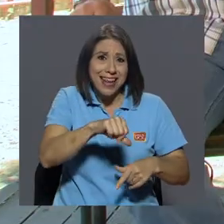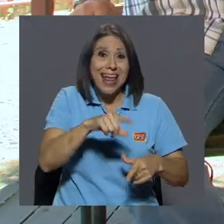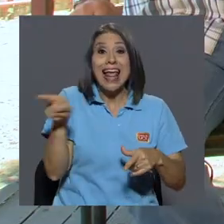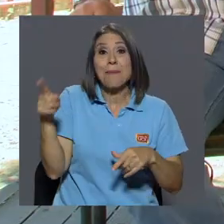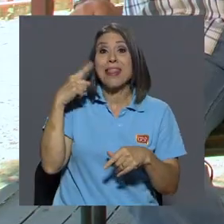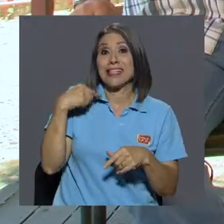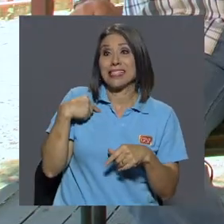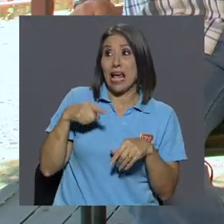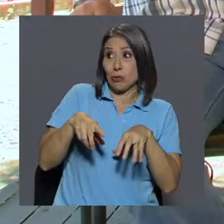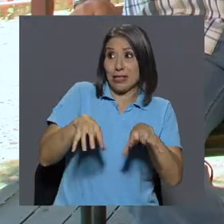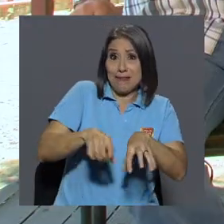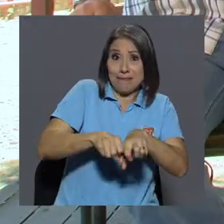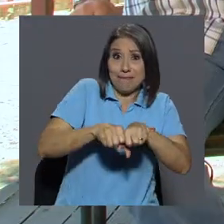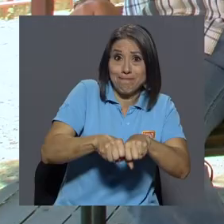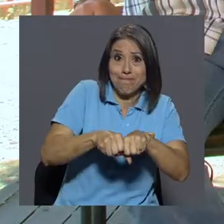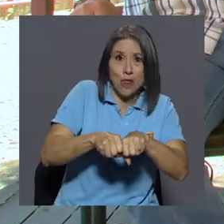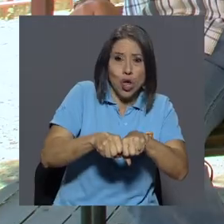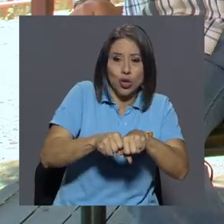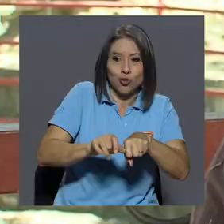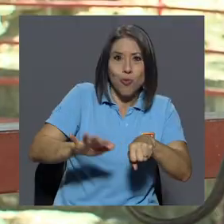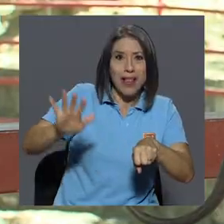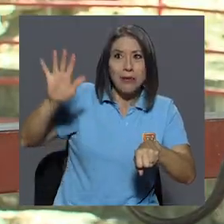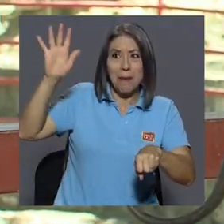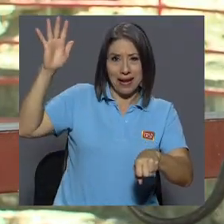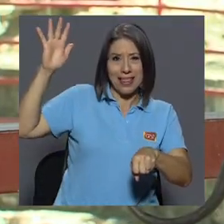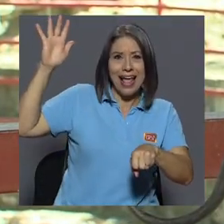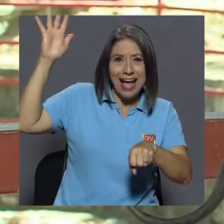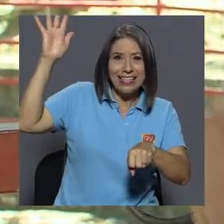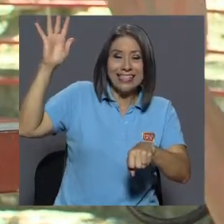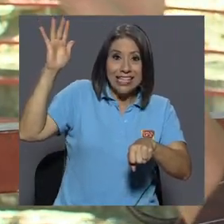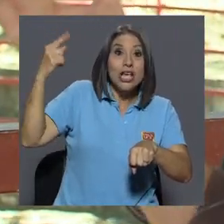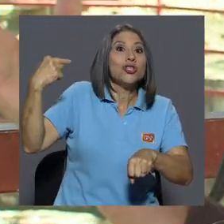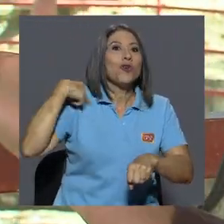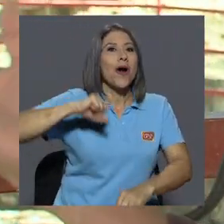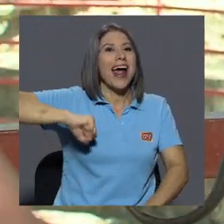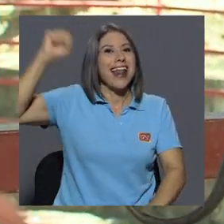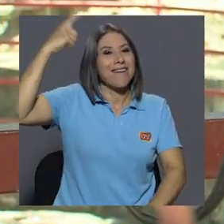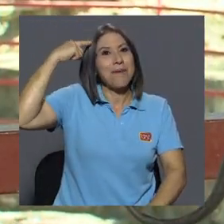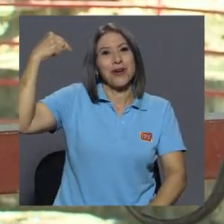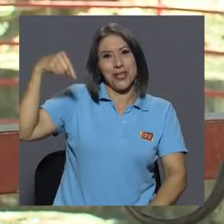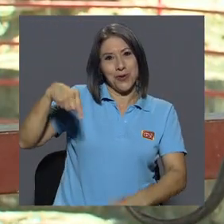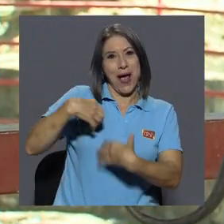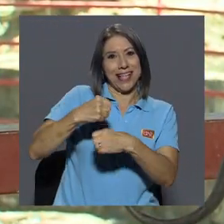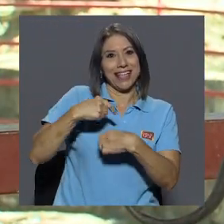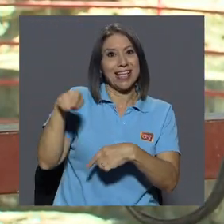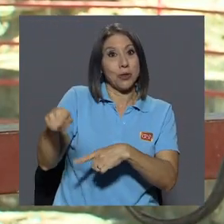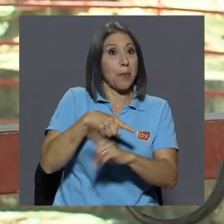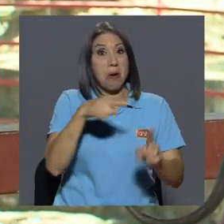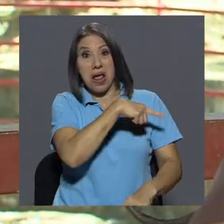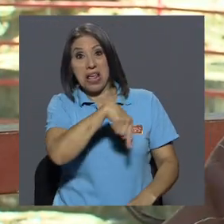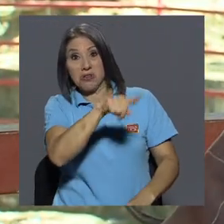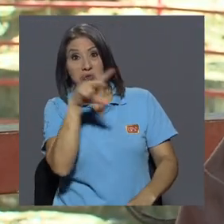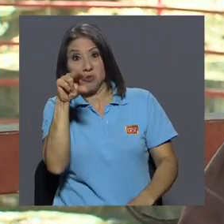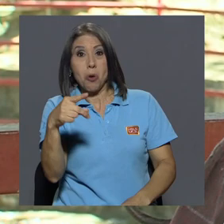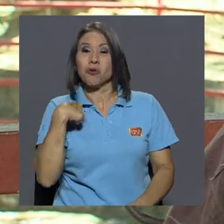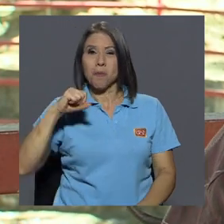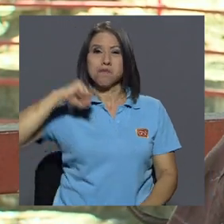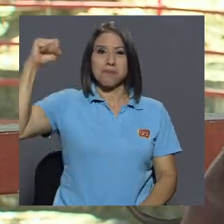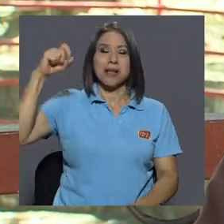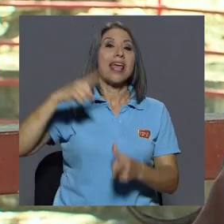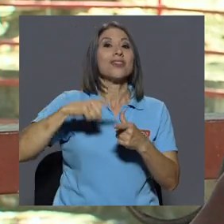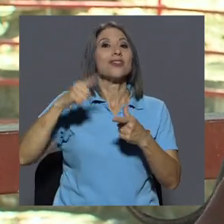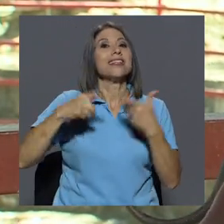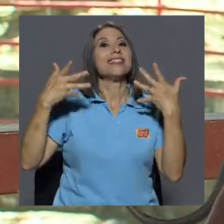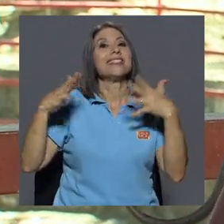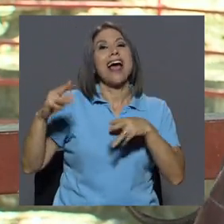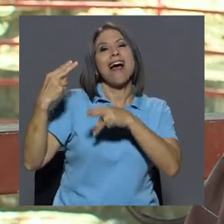una manita, suelte una manita. Y yo les ganaba a todos porque yo soltaba una mano, ellos no. Entonces, desde ahí me gané el